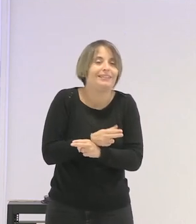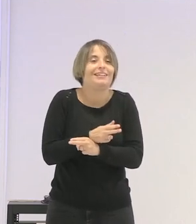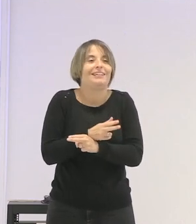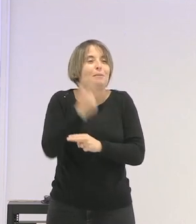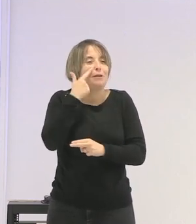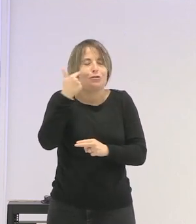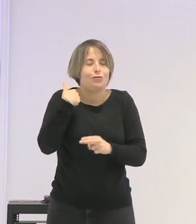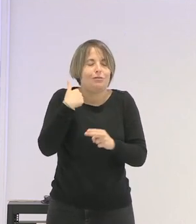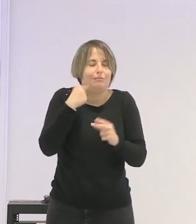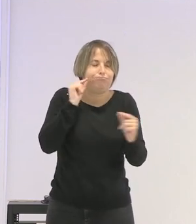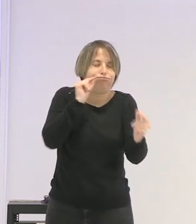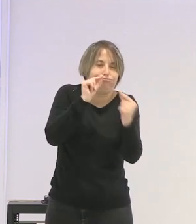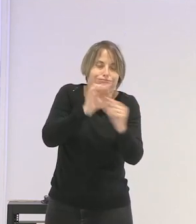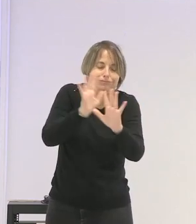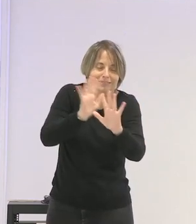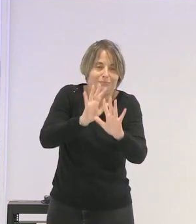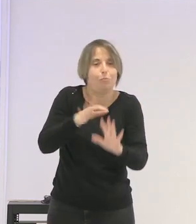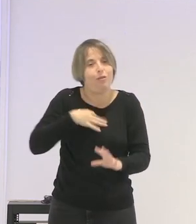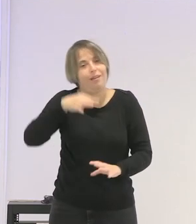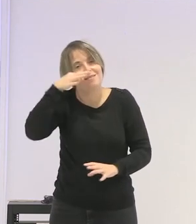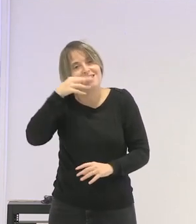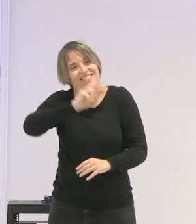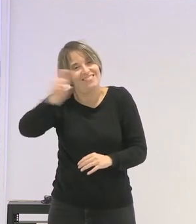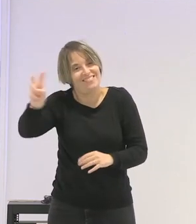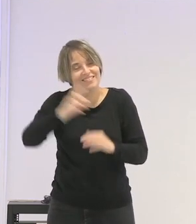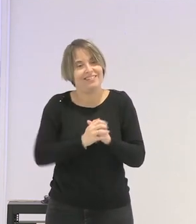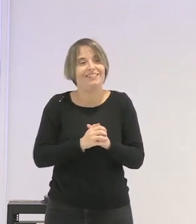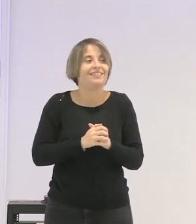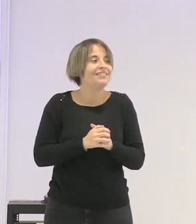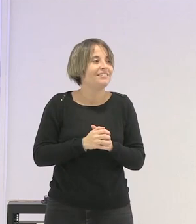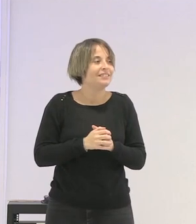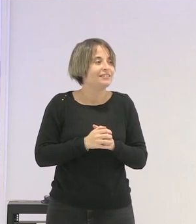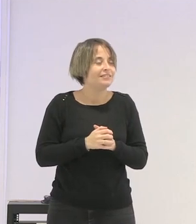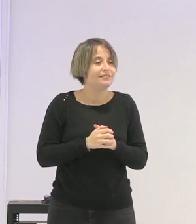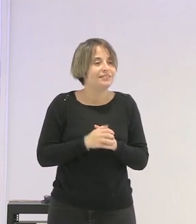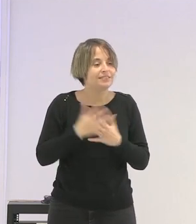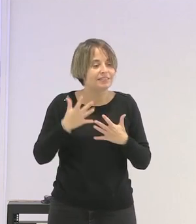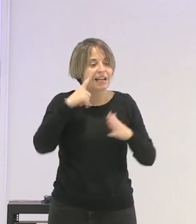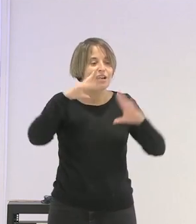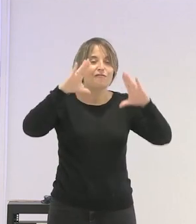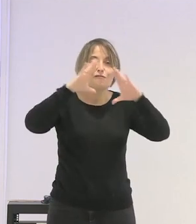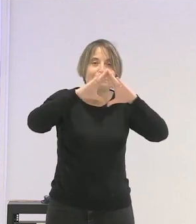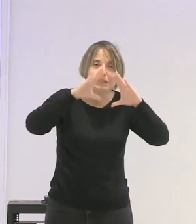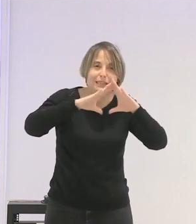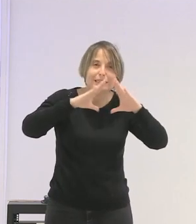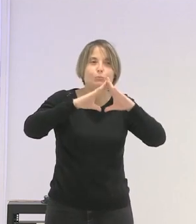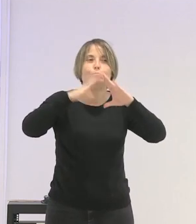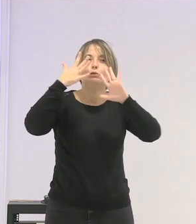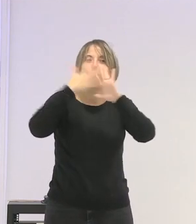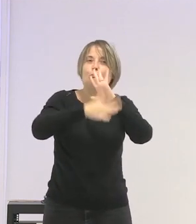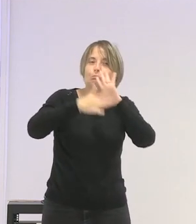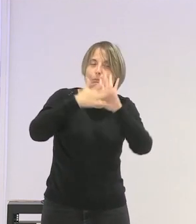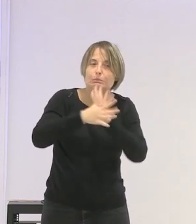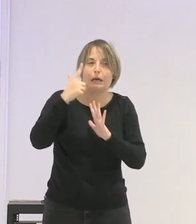no me voy a meter en eso porque podría dar otra charla. Pero bueno, en cualquier caso, que el feminismo ha explicado pues que las